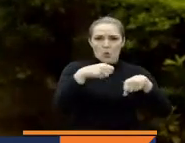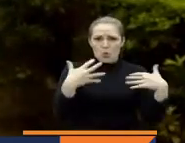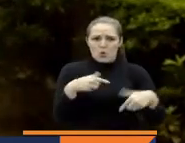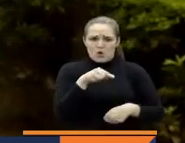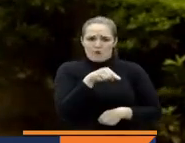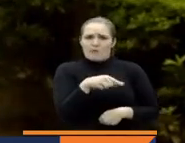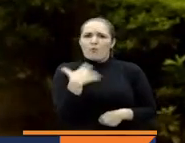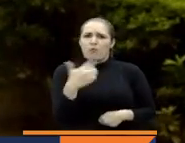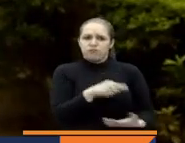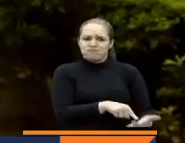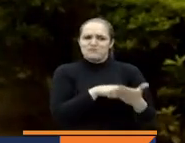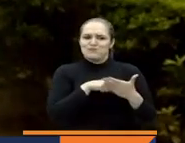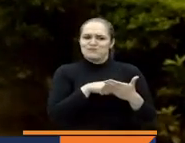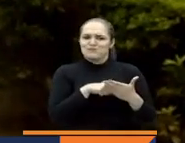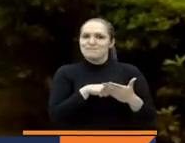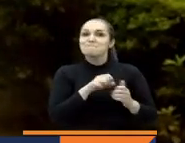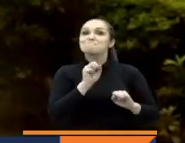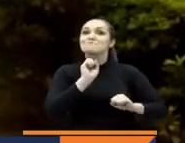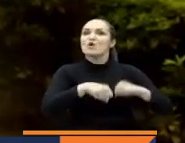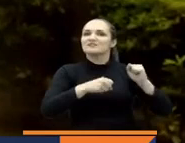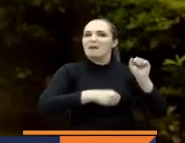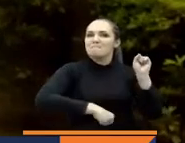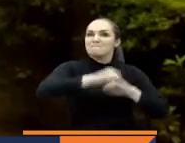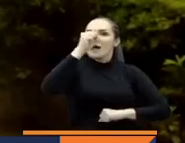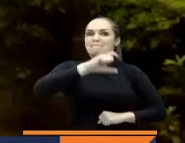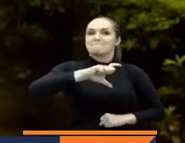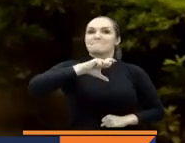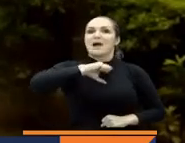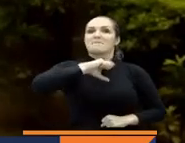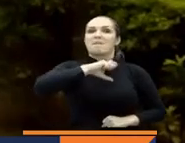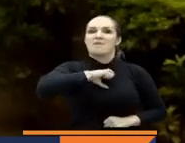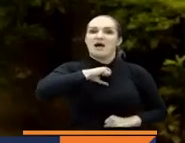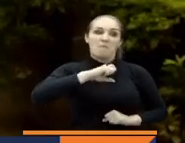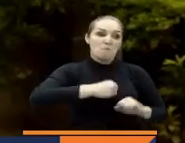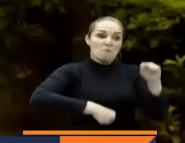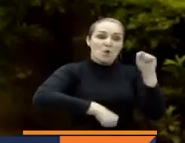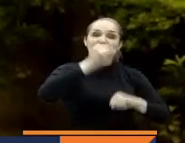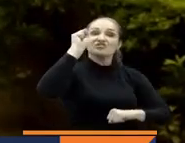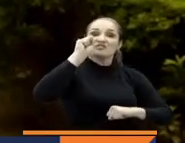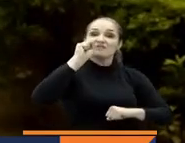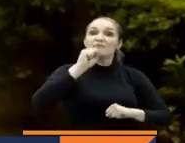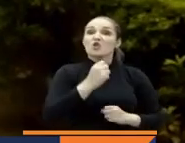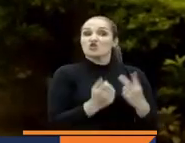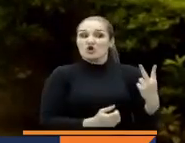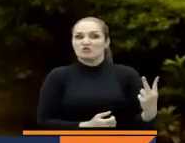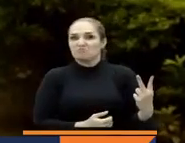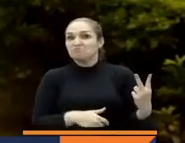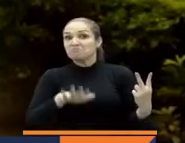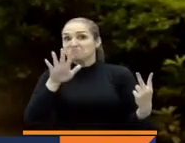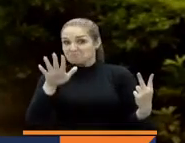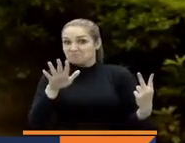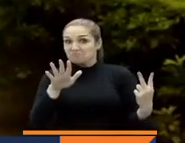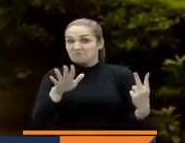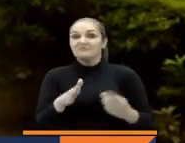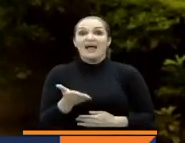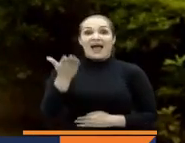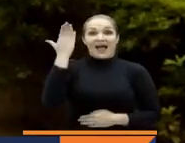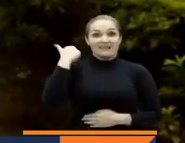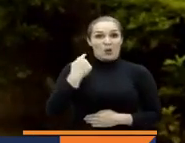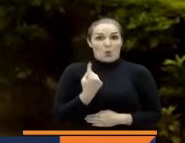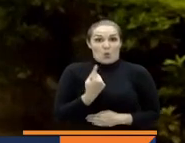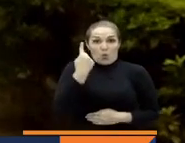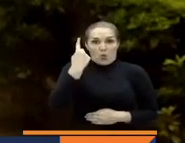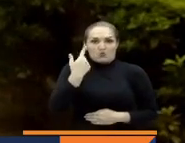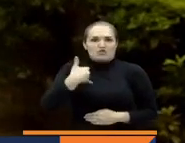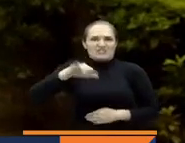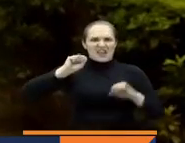hay cifradas esperanzas para Colombia, obtención de medallas quizá con dos deportistas más. Después de Javier Mosquera, ahora encontramos